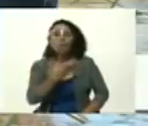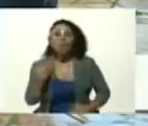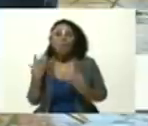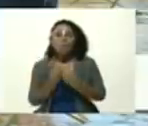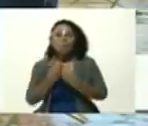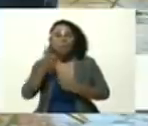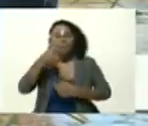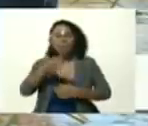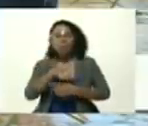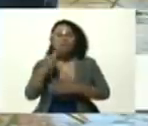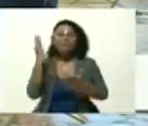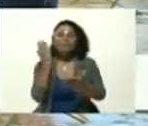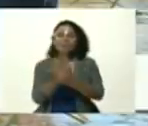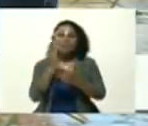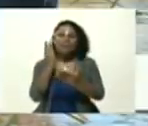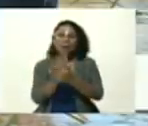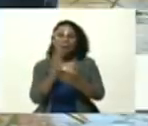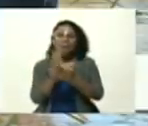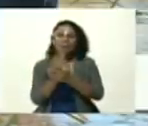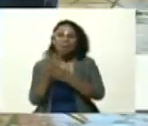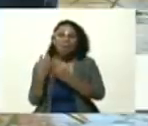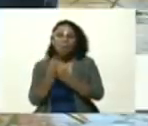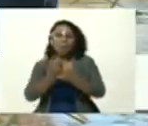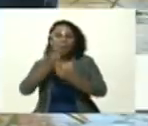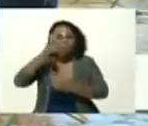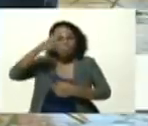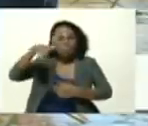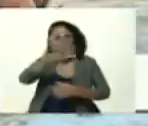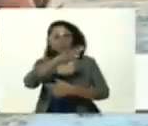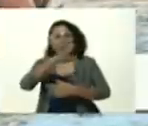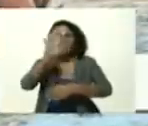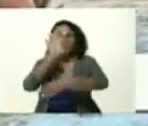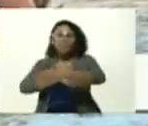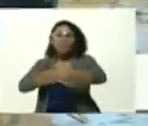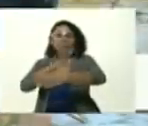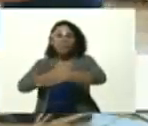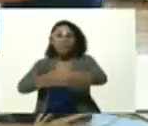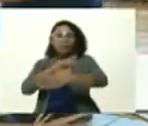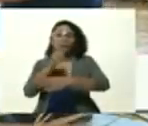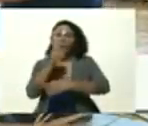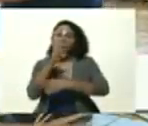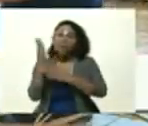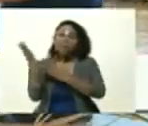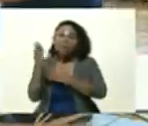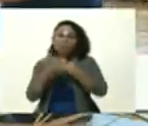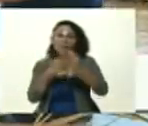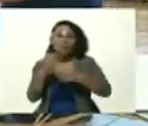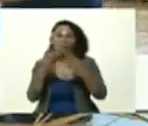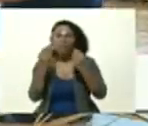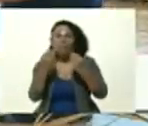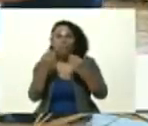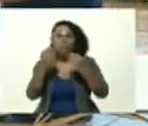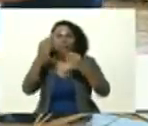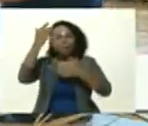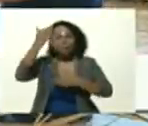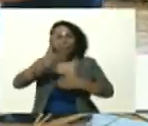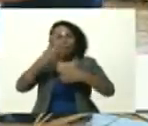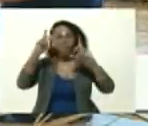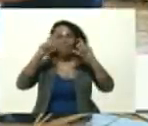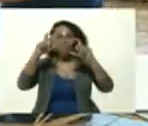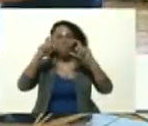pueblo, siempre con el pueblo. Al pueblo de Barcelona, bueno, por ahí están circulando muchas imágenes